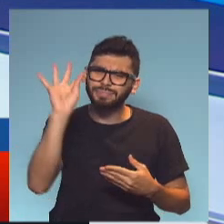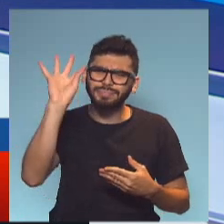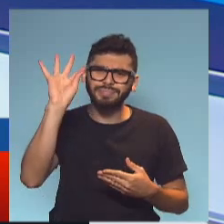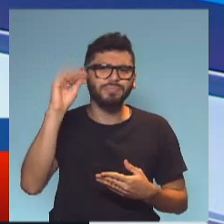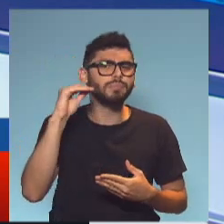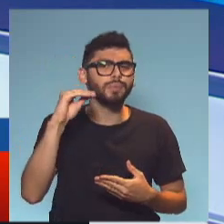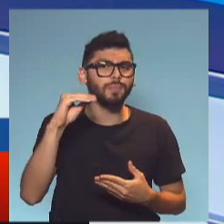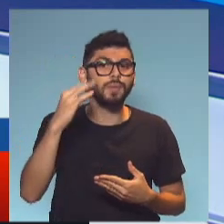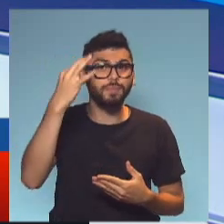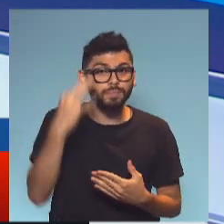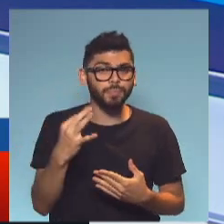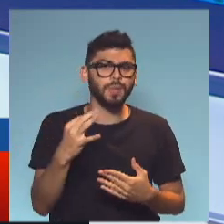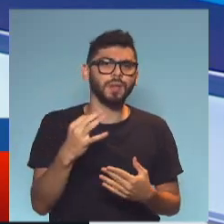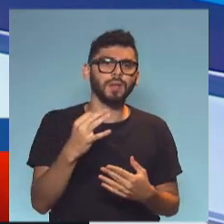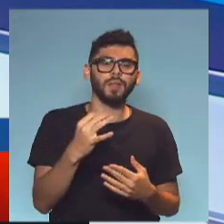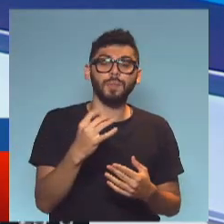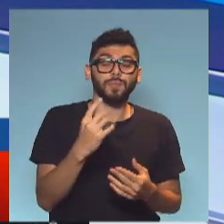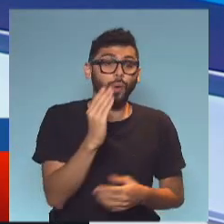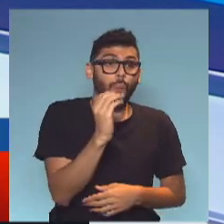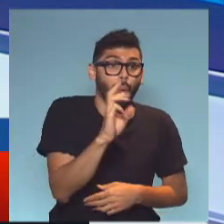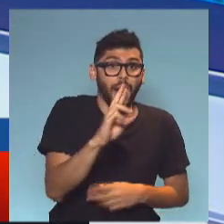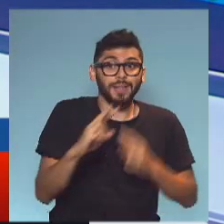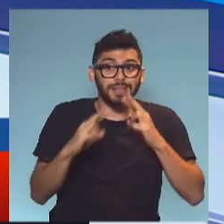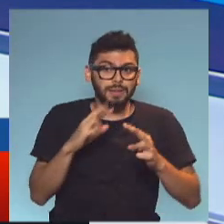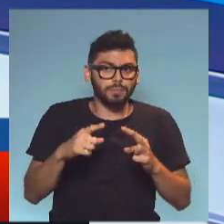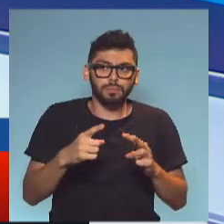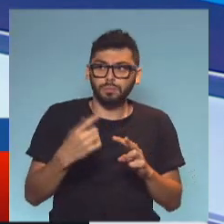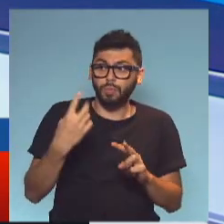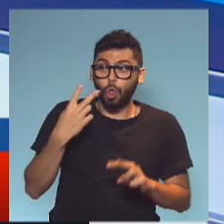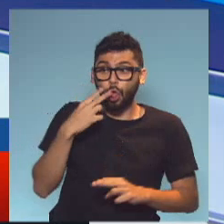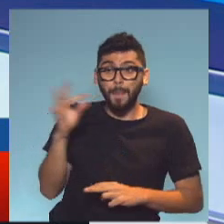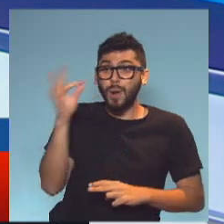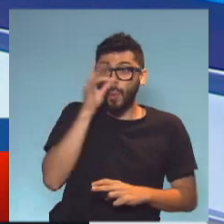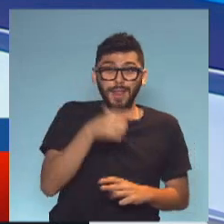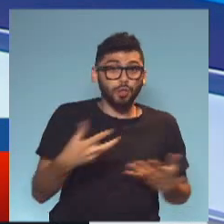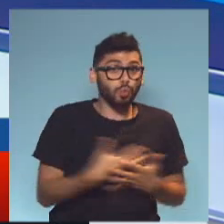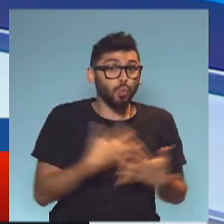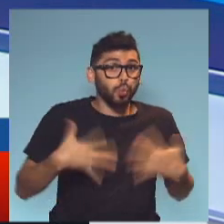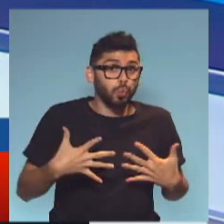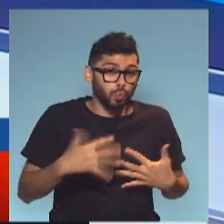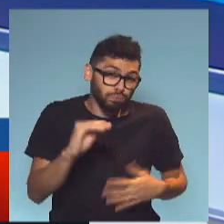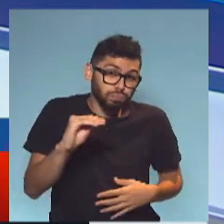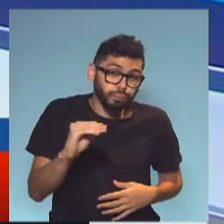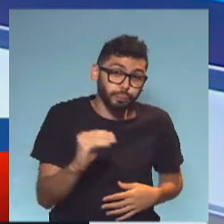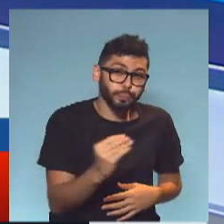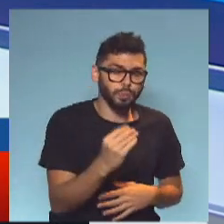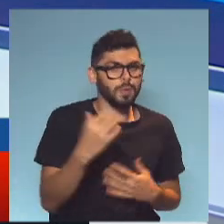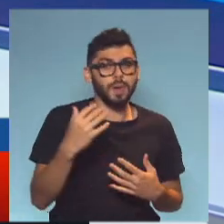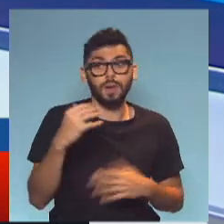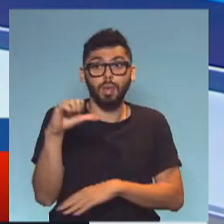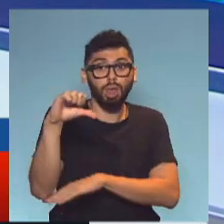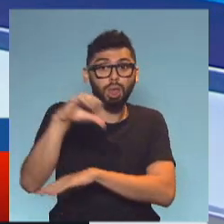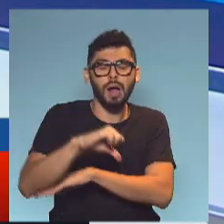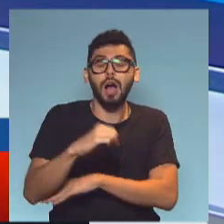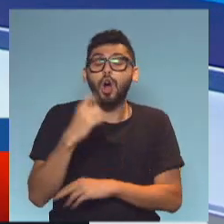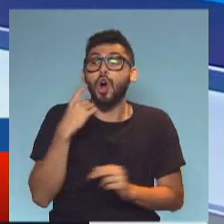claro que es la industria o una de las industrias más damnificadas en lo que fue el 2020. Absolutamente. Ahora hablaremos si, ojalá que haya alguna medida